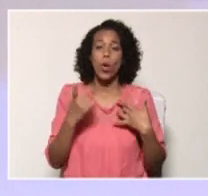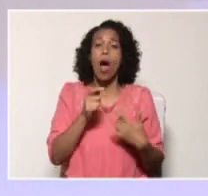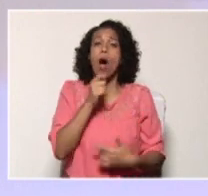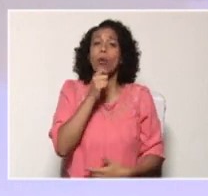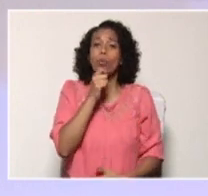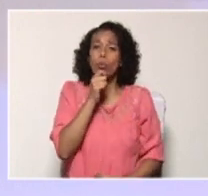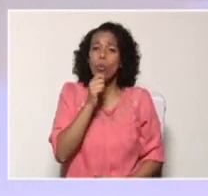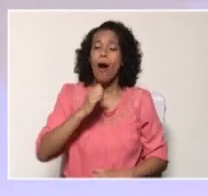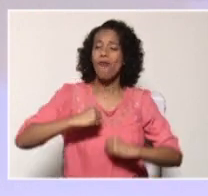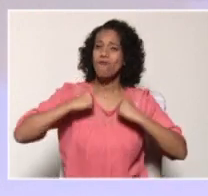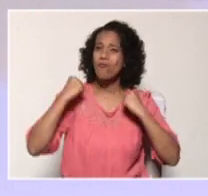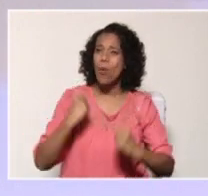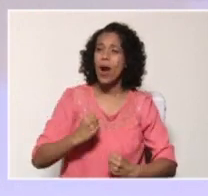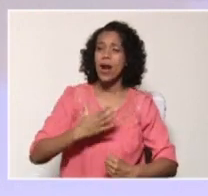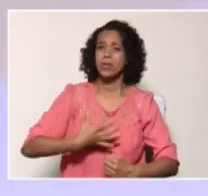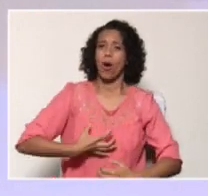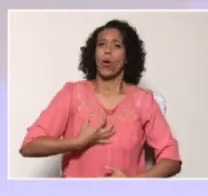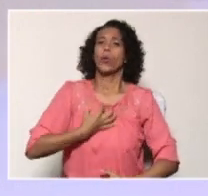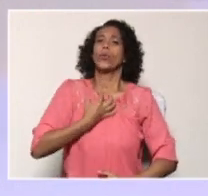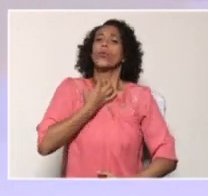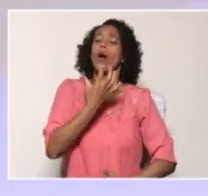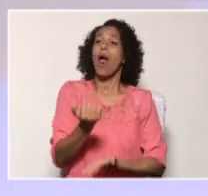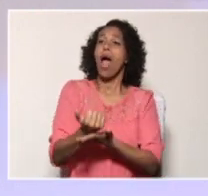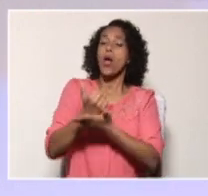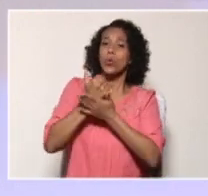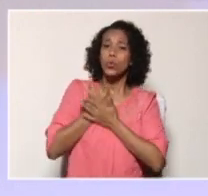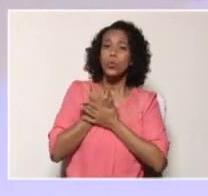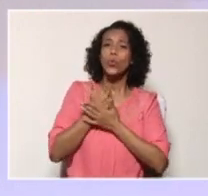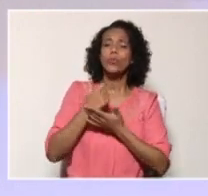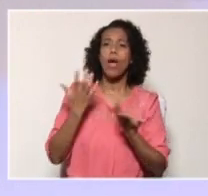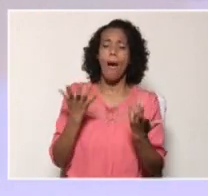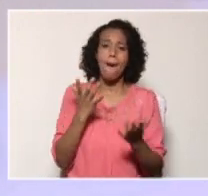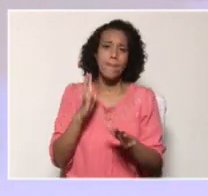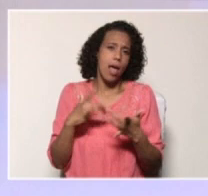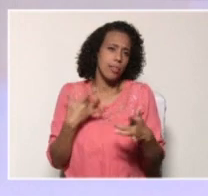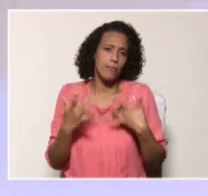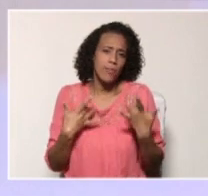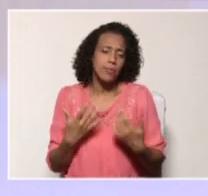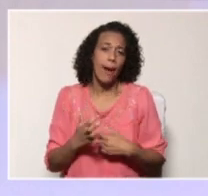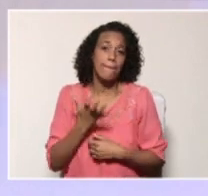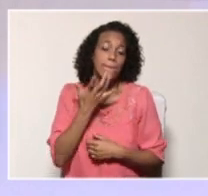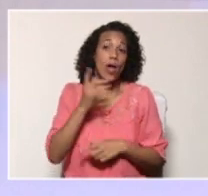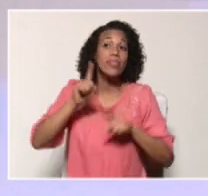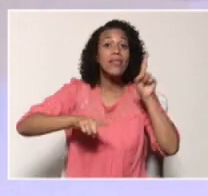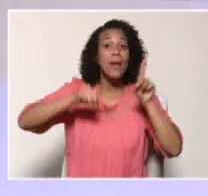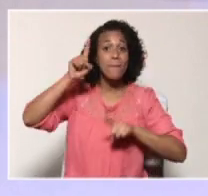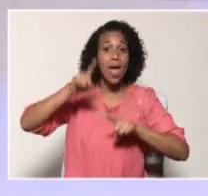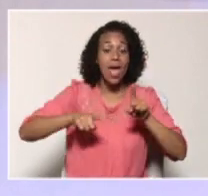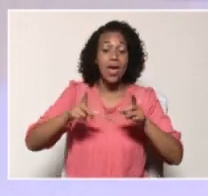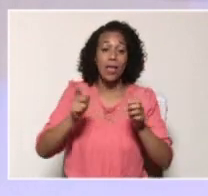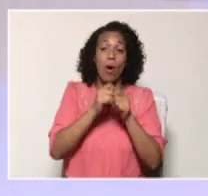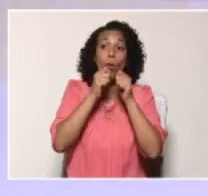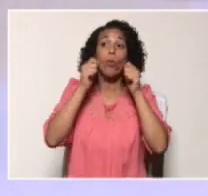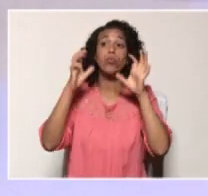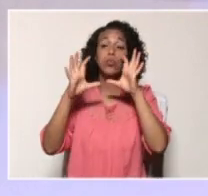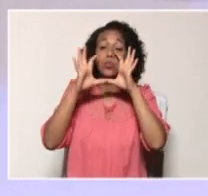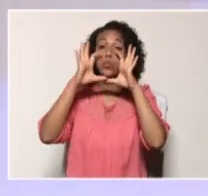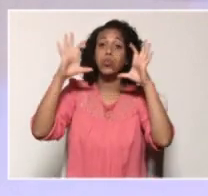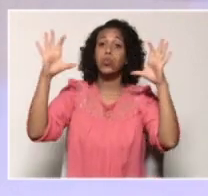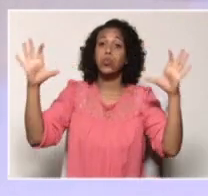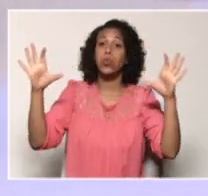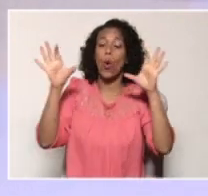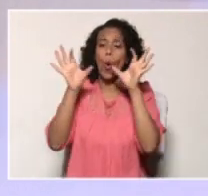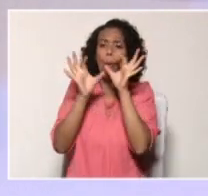soplar le va a dar más fuerza, le va a dar más ayuda en esta actividad y también depende del tamaño del aro, él va a soplar o